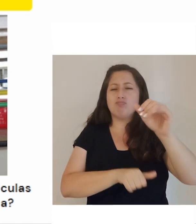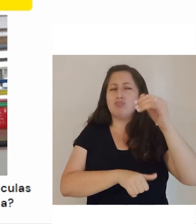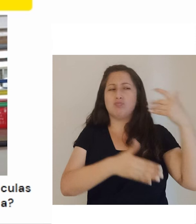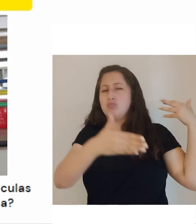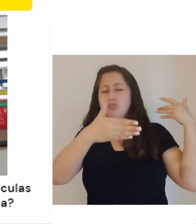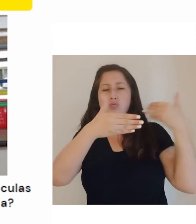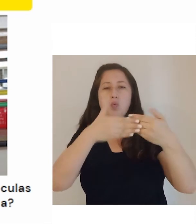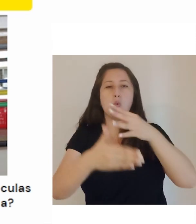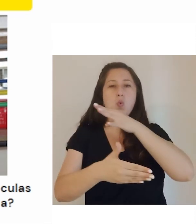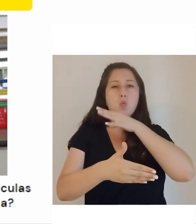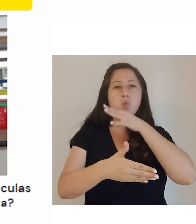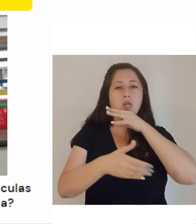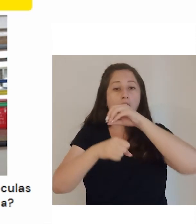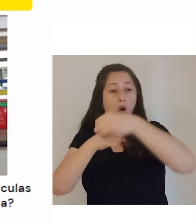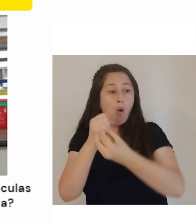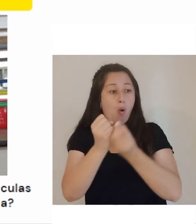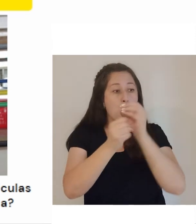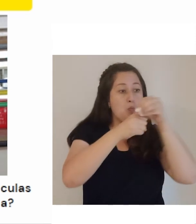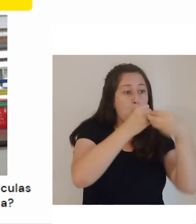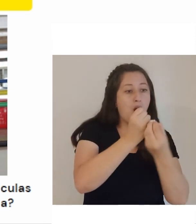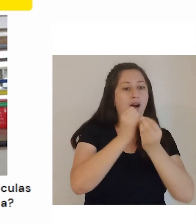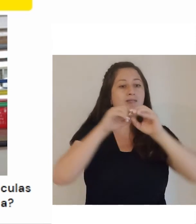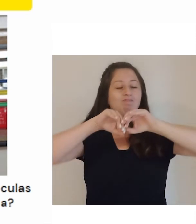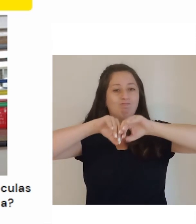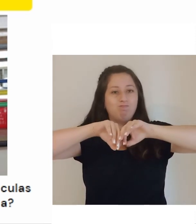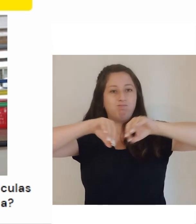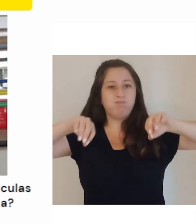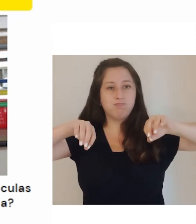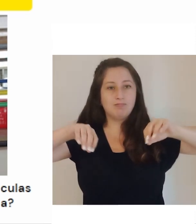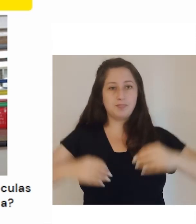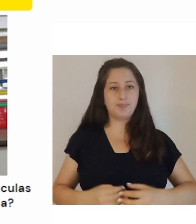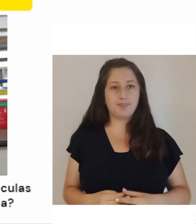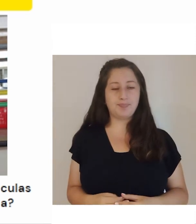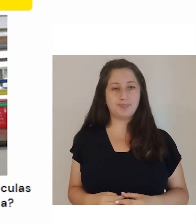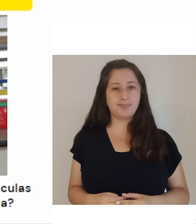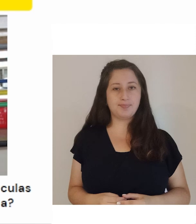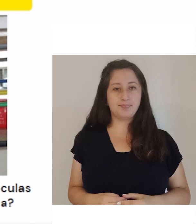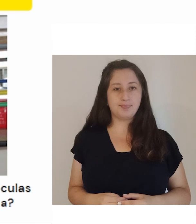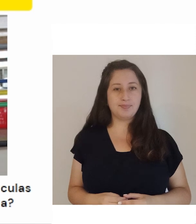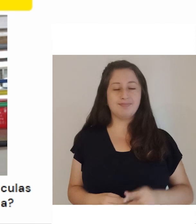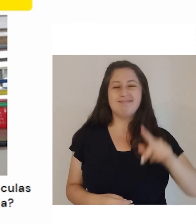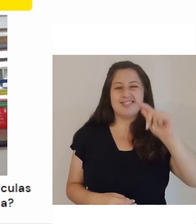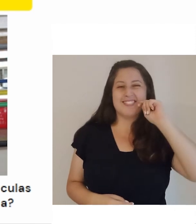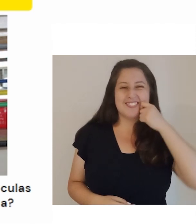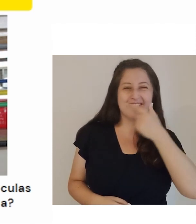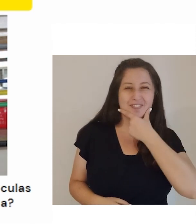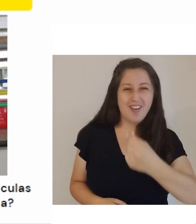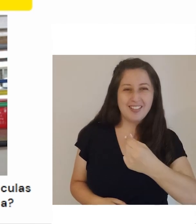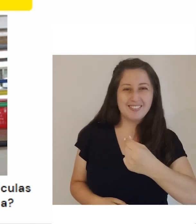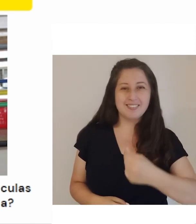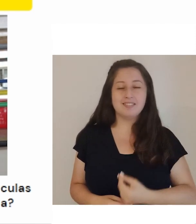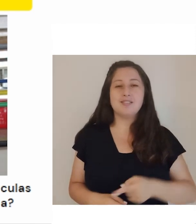que es de interés de otros, que también están en la muestra o solución. En otras palabras,